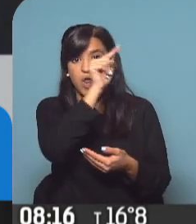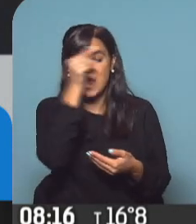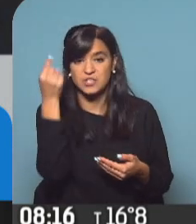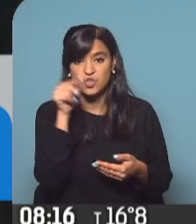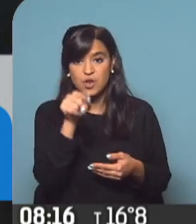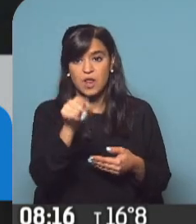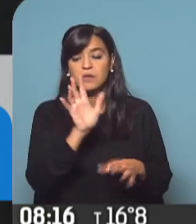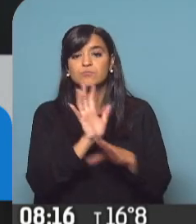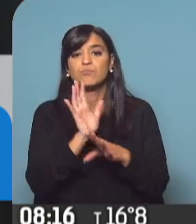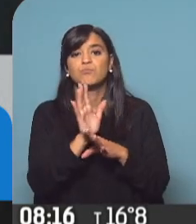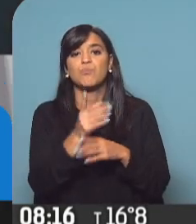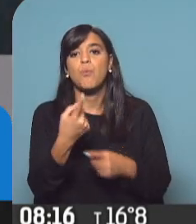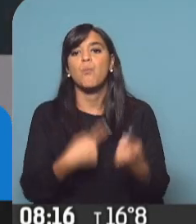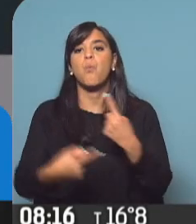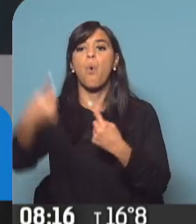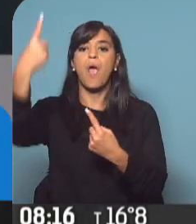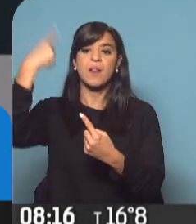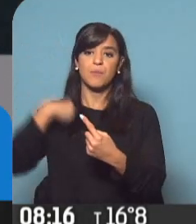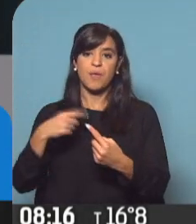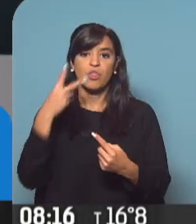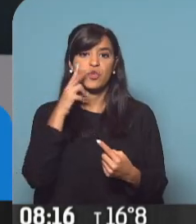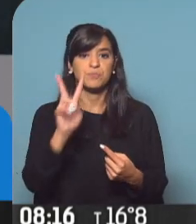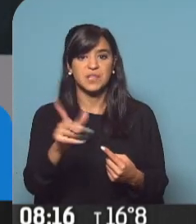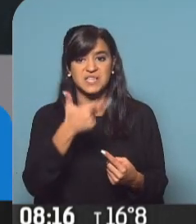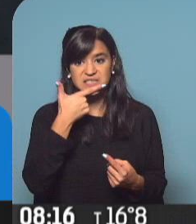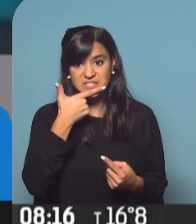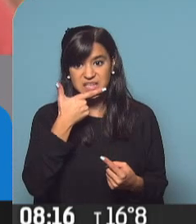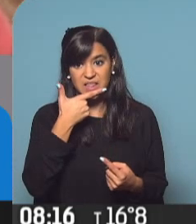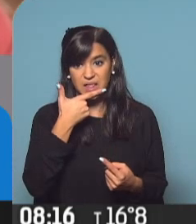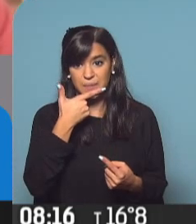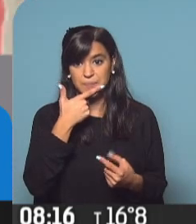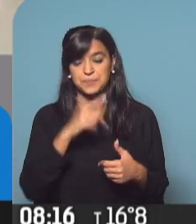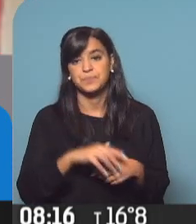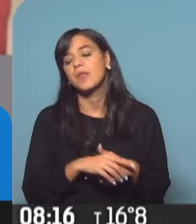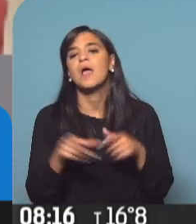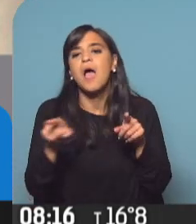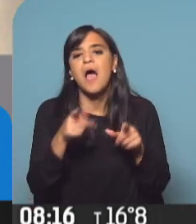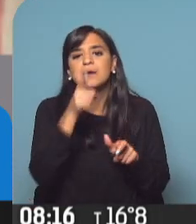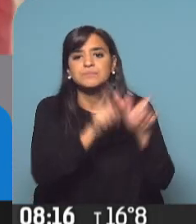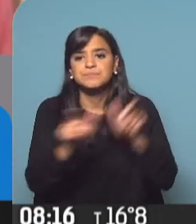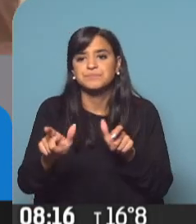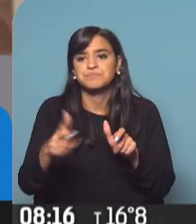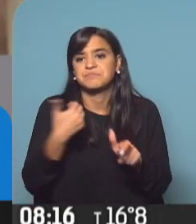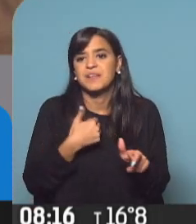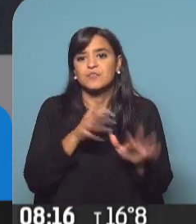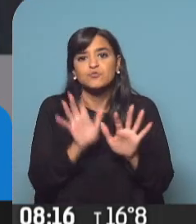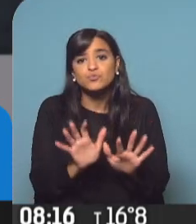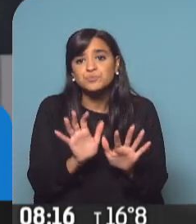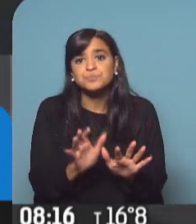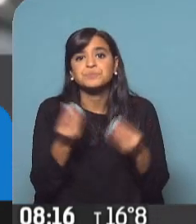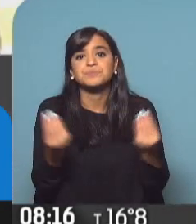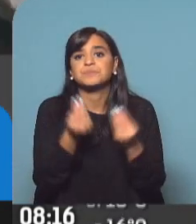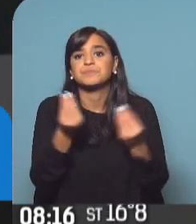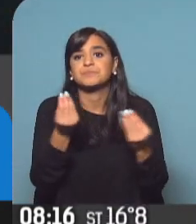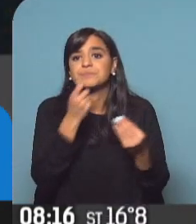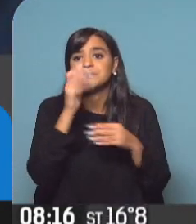sería como regresar al año 2017 o sea que los argentinos quedan en suspenso respecto de qué va a